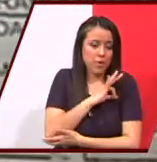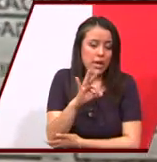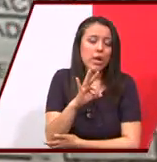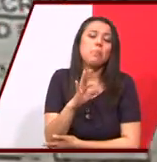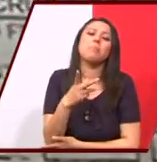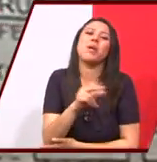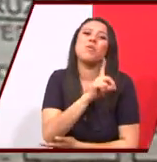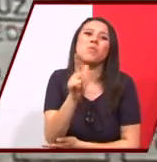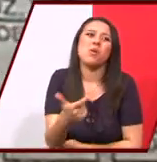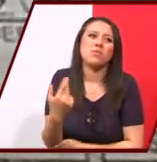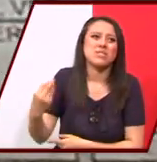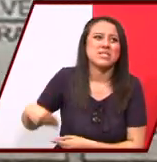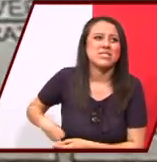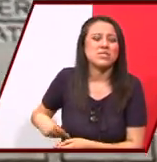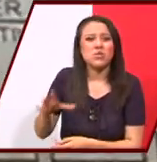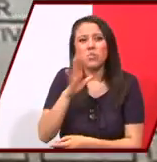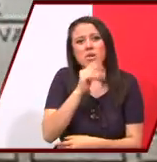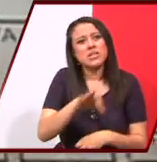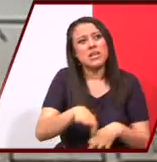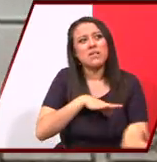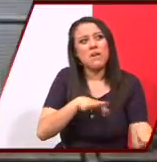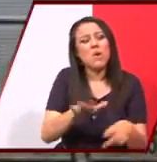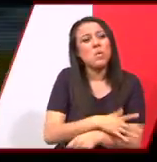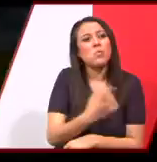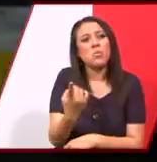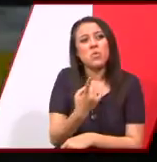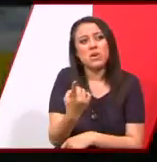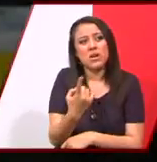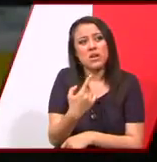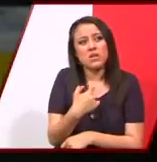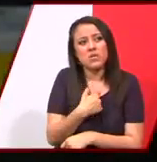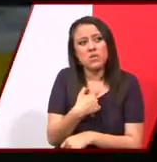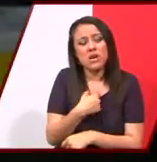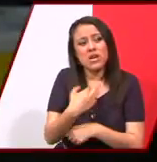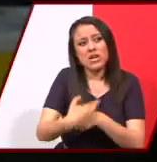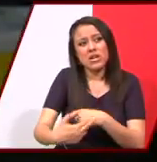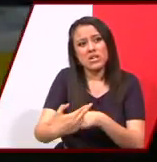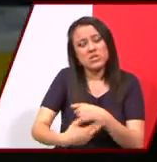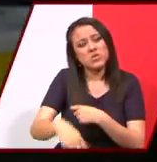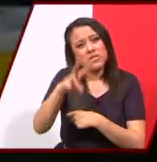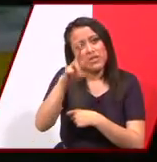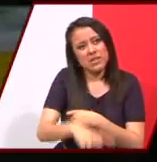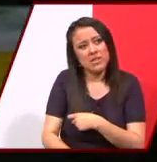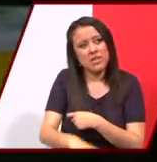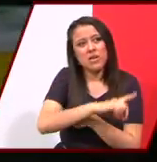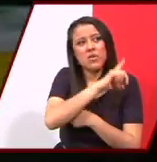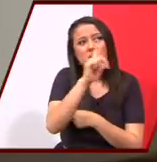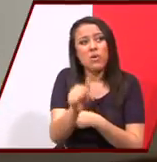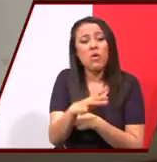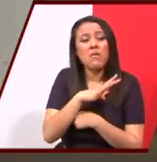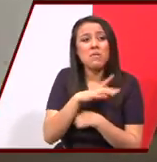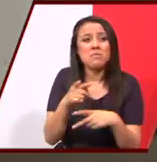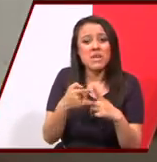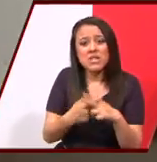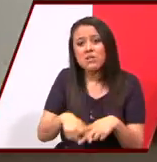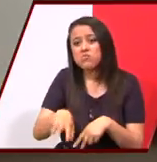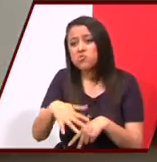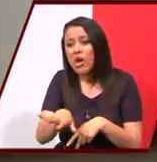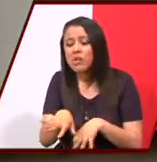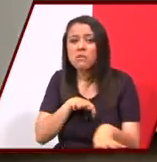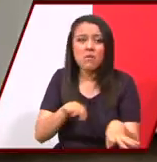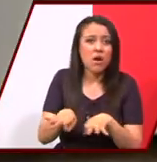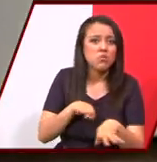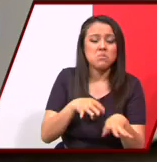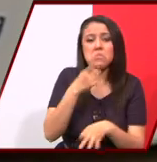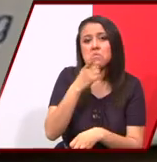raíz del trasplante perdí mi trabajo por ser riesgo para mí. A raíz de eso empecé a buscar trabajo,